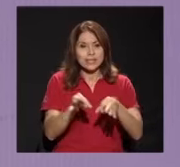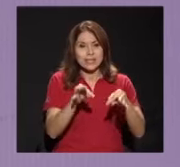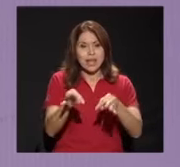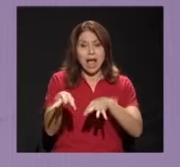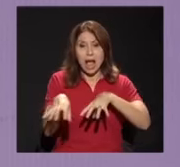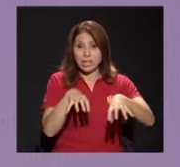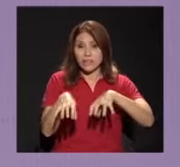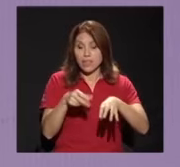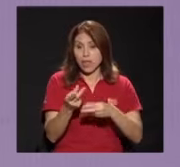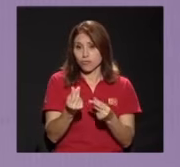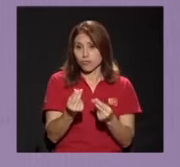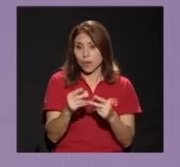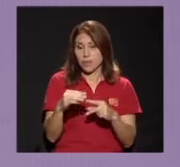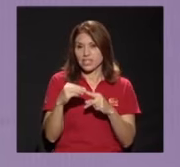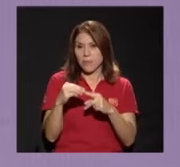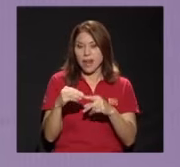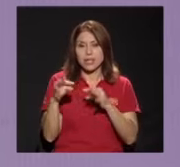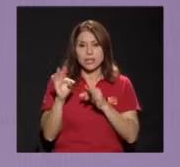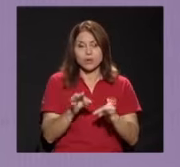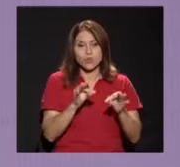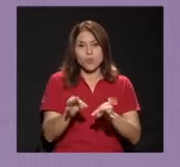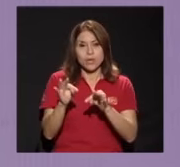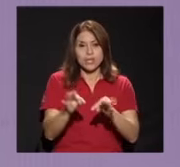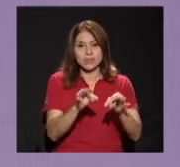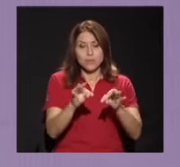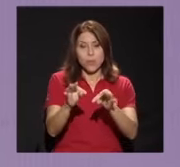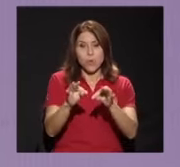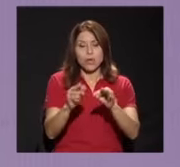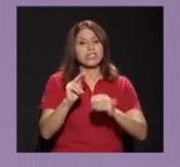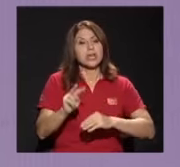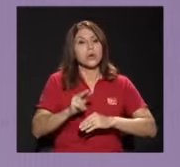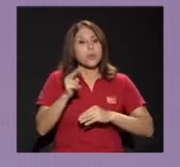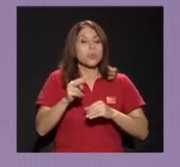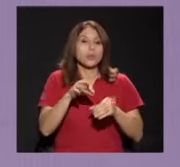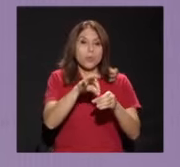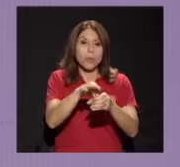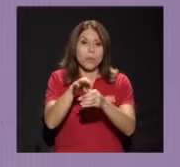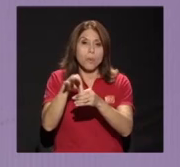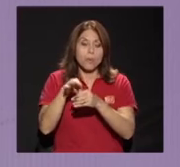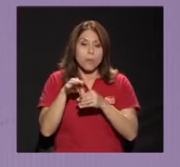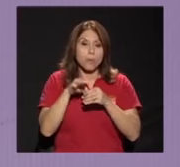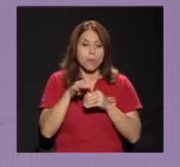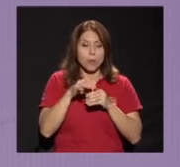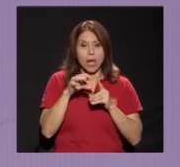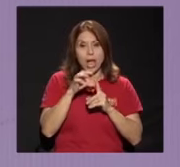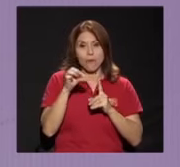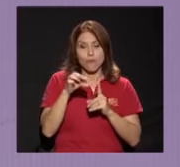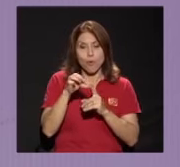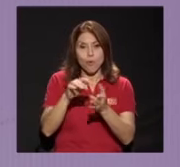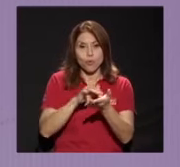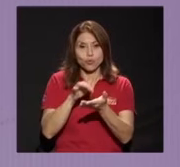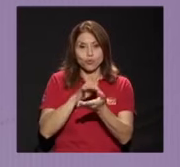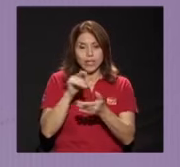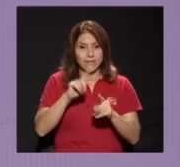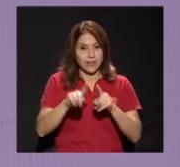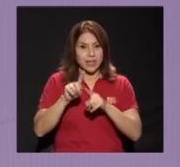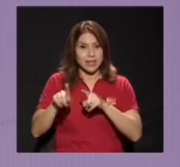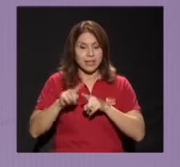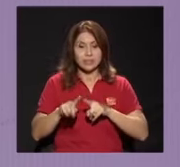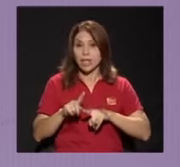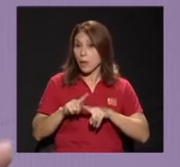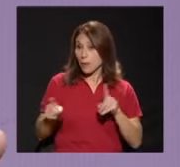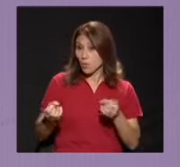turismo, y después tenemos un poco la agroindustria, ¿verdad? Con el tema de arroz y otro tipo de cultivos, y precisamente... Pero durante mucho tiempo